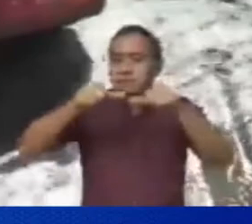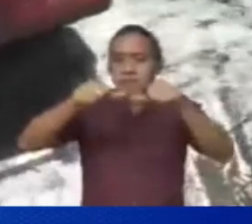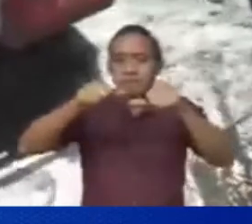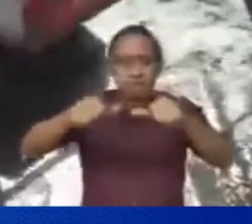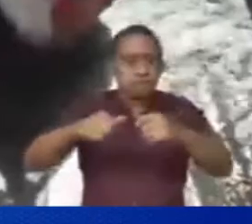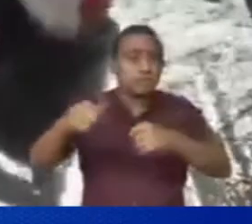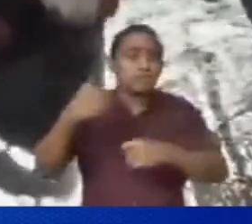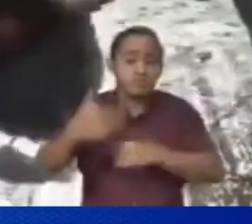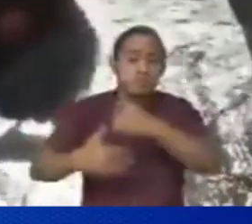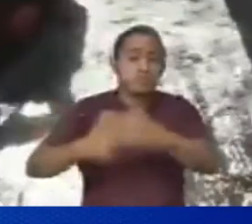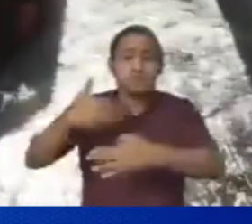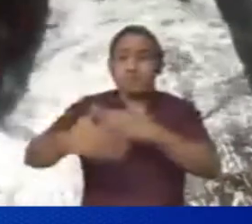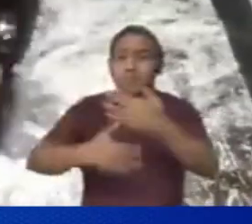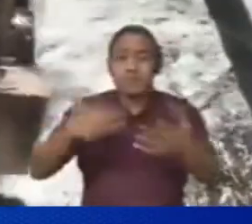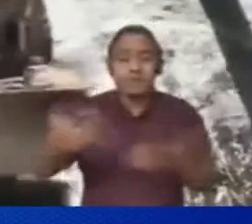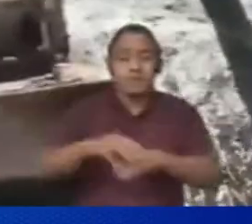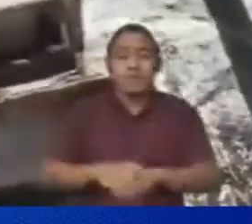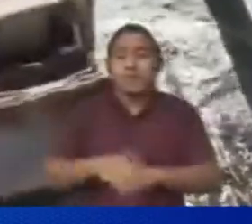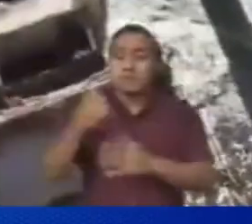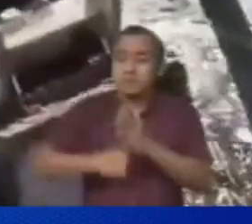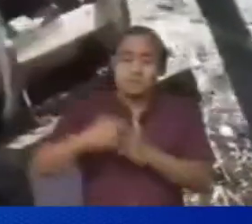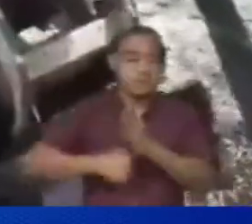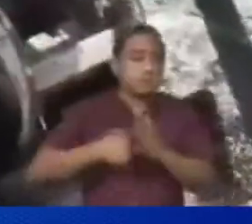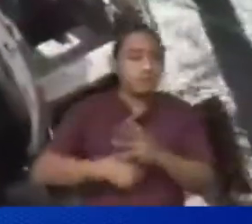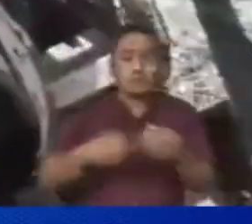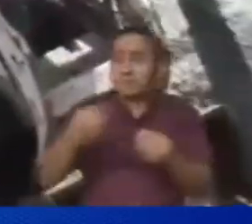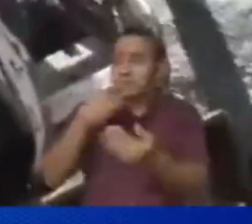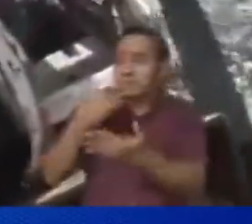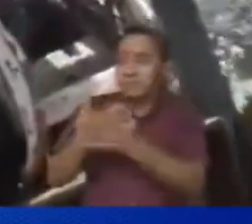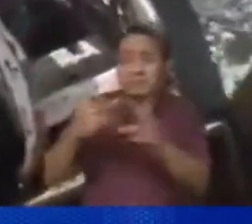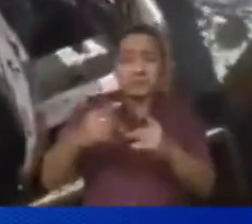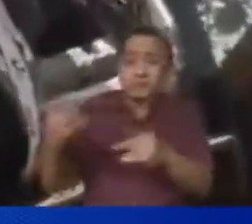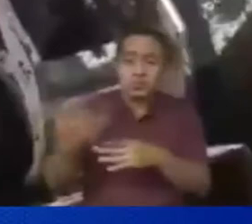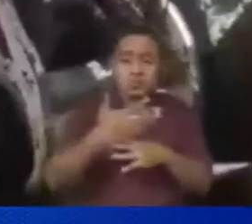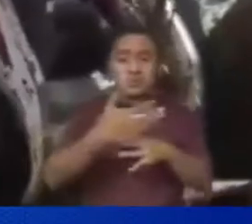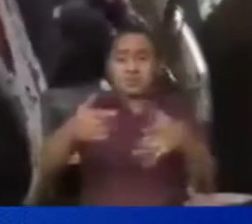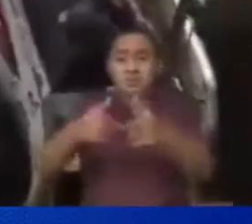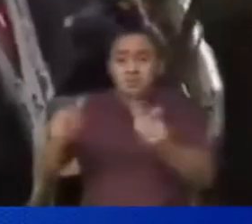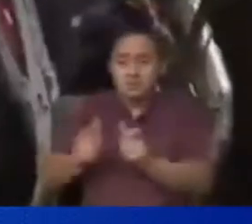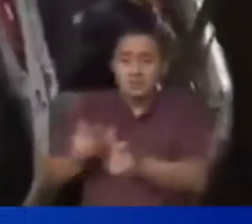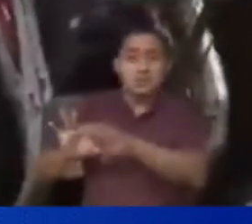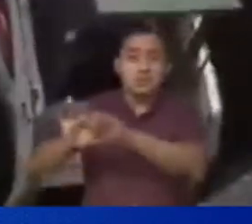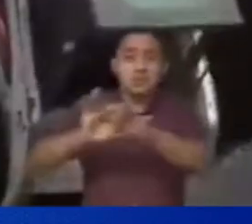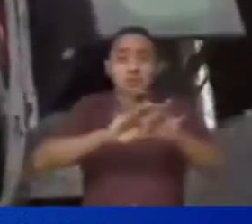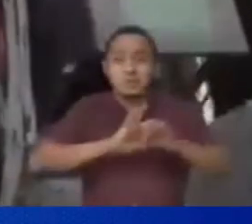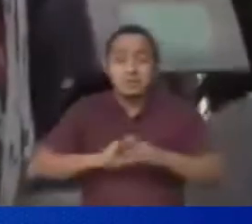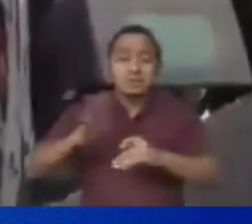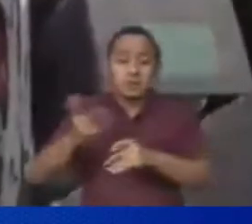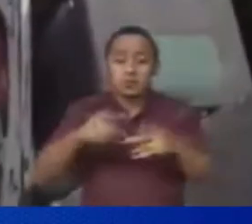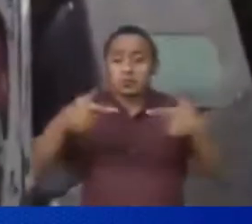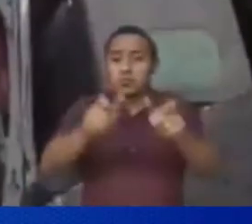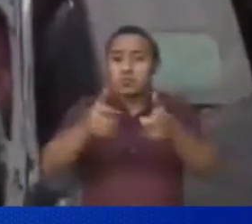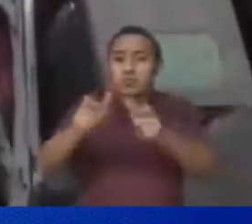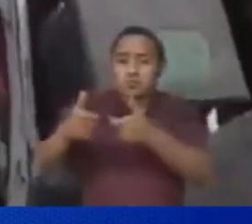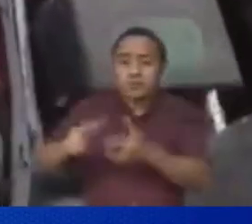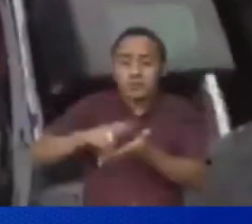es sistemático realmente, porque el esfuerzo es grande lo que hacemos. Agradecemos a todos los equipos. Aquí estamos unidos trabajando, todos los planteles,